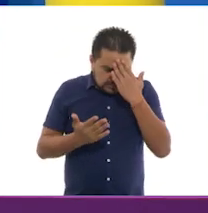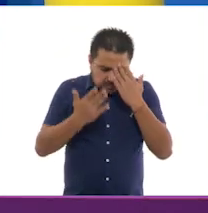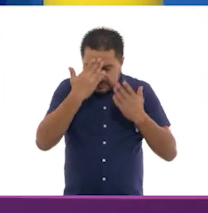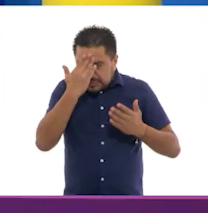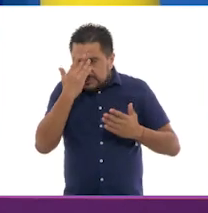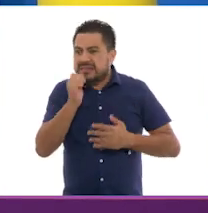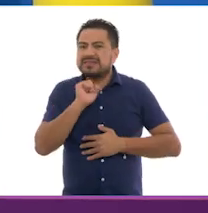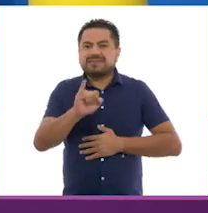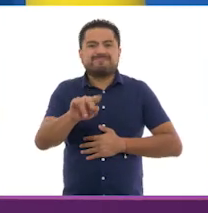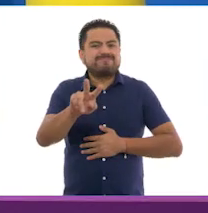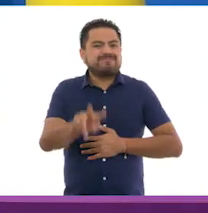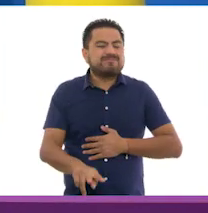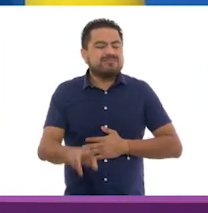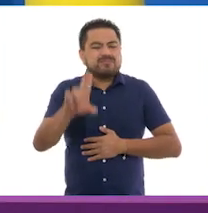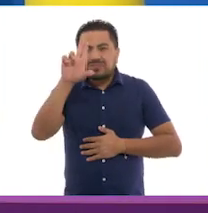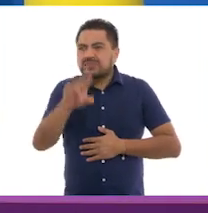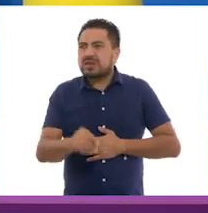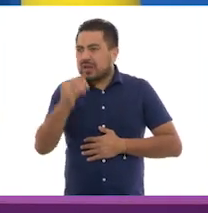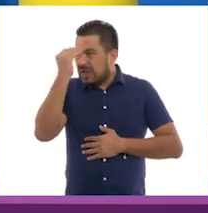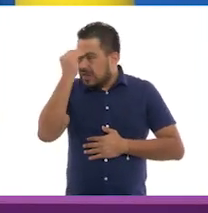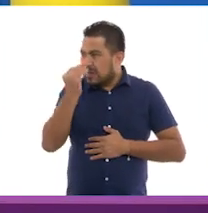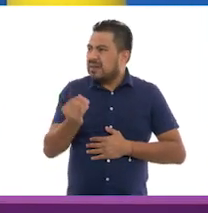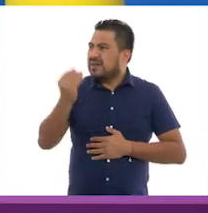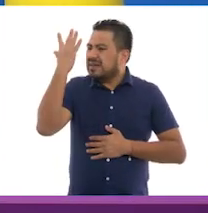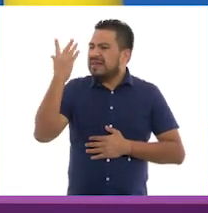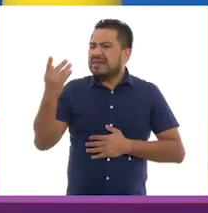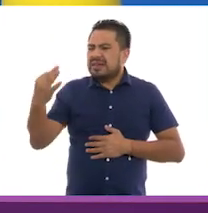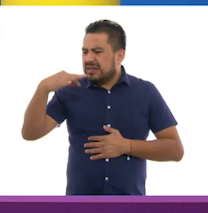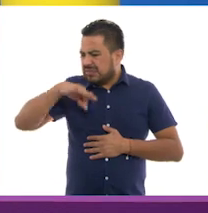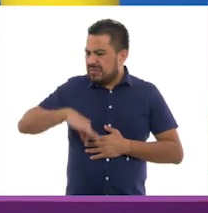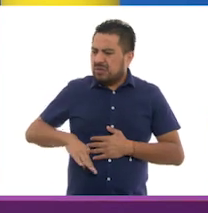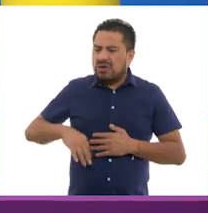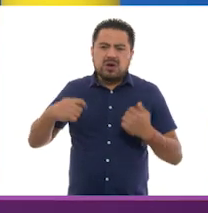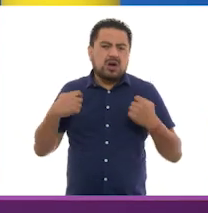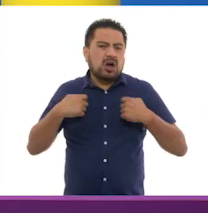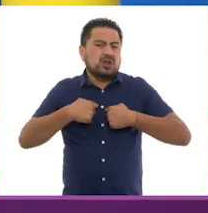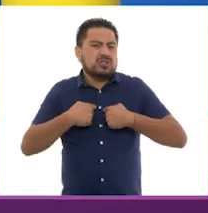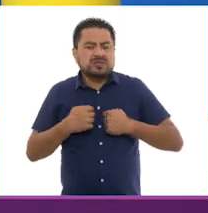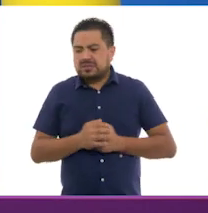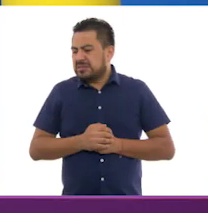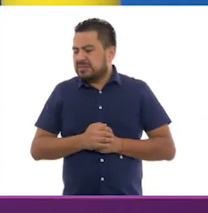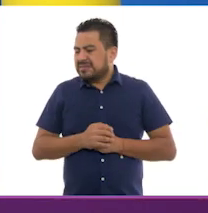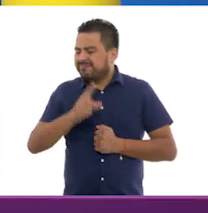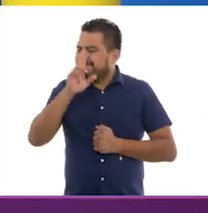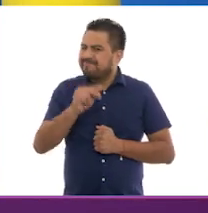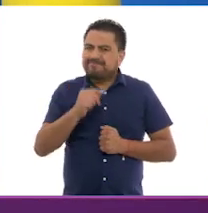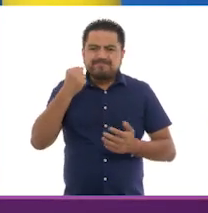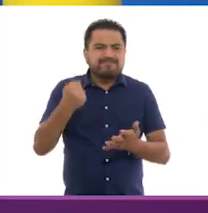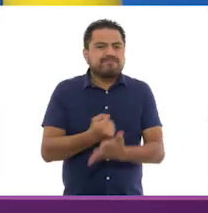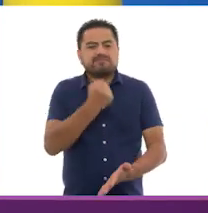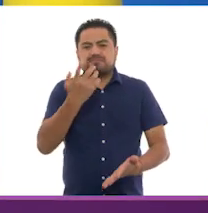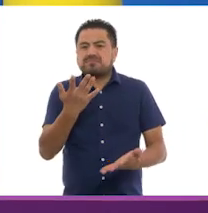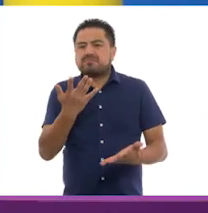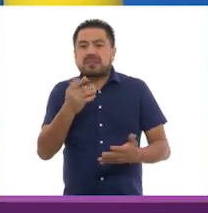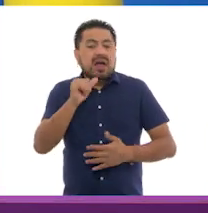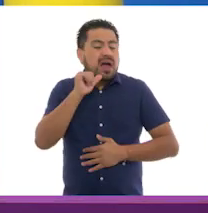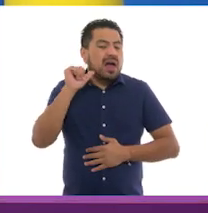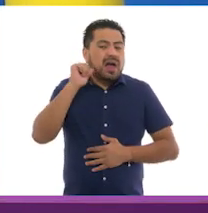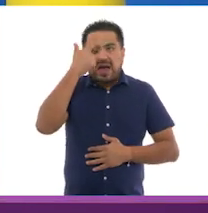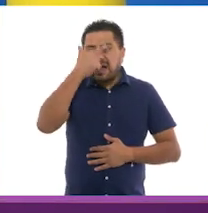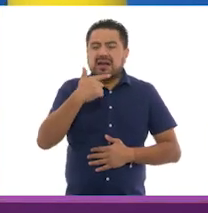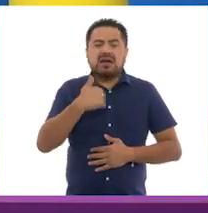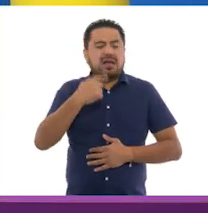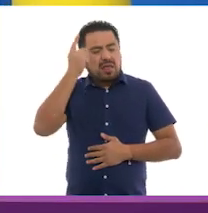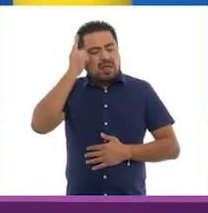sí es cierto, no. Olvidé meterle en la mochila. Ay, no puede ser. Es que anoche me quedé